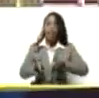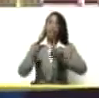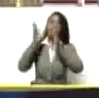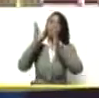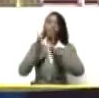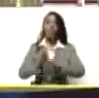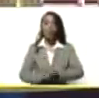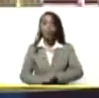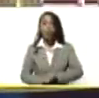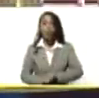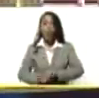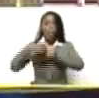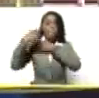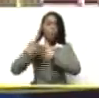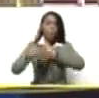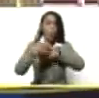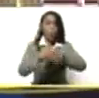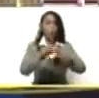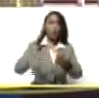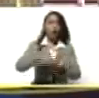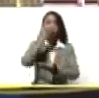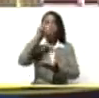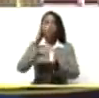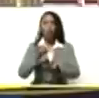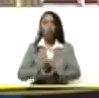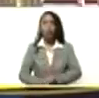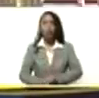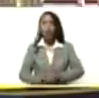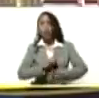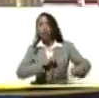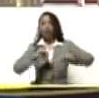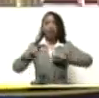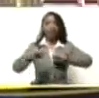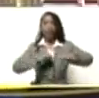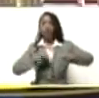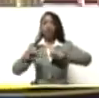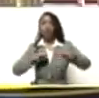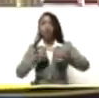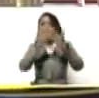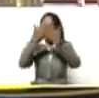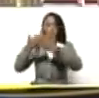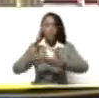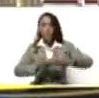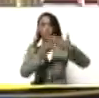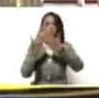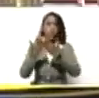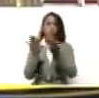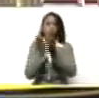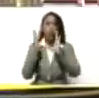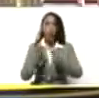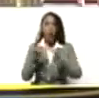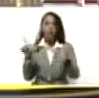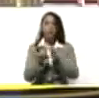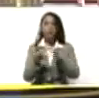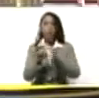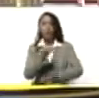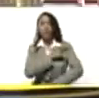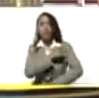las marchas nacionales las movilizaciones en estudiantes escuelas liceos universidades